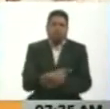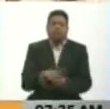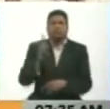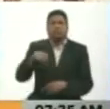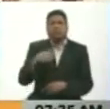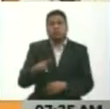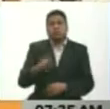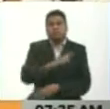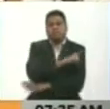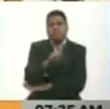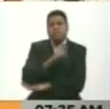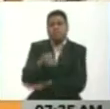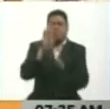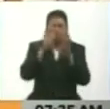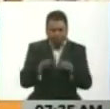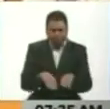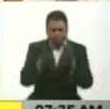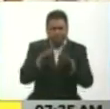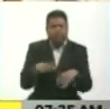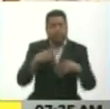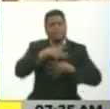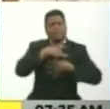a intereses económicos específicos.